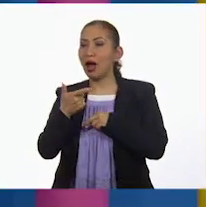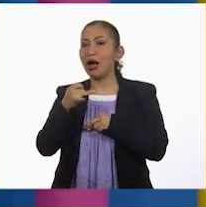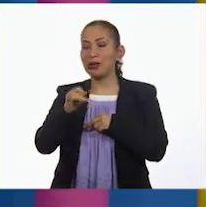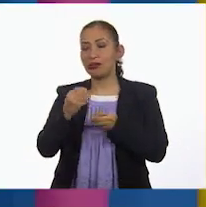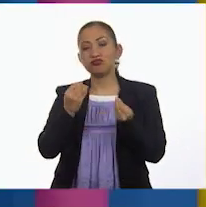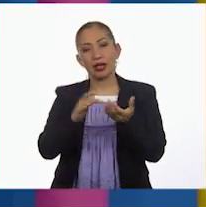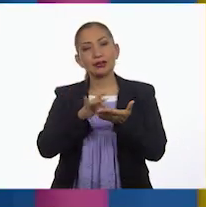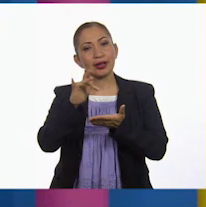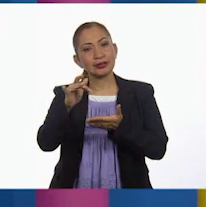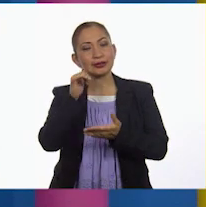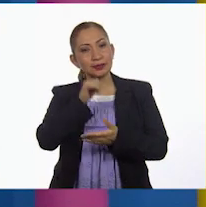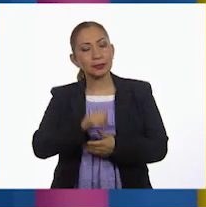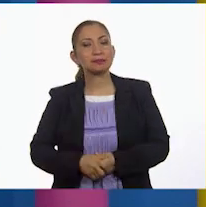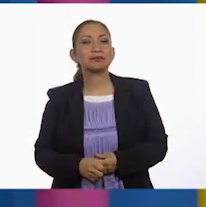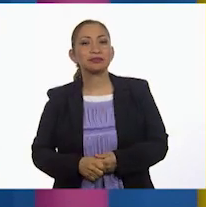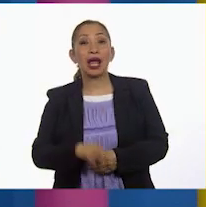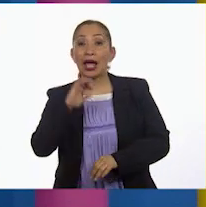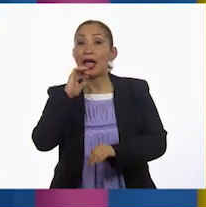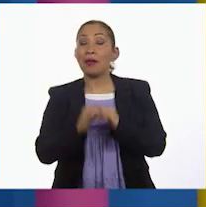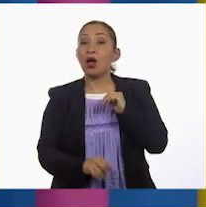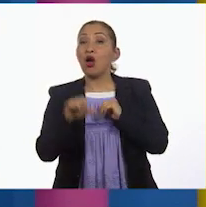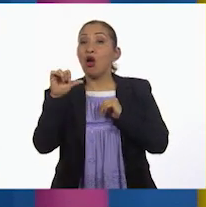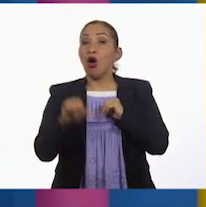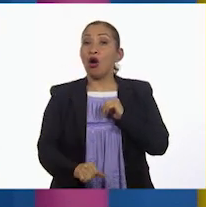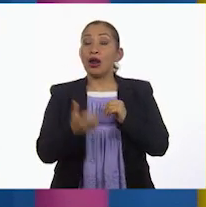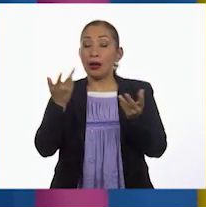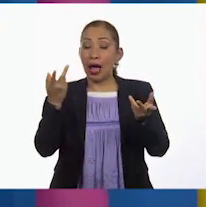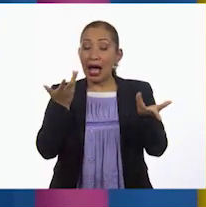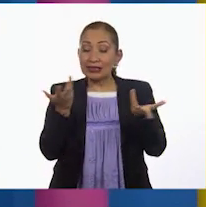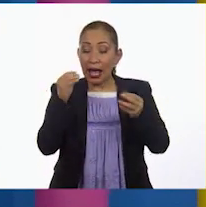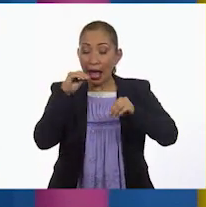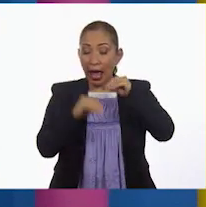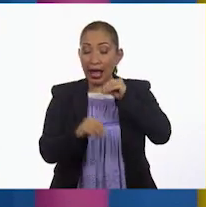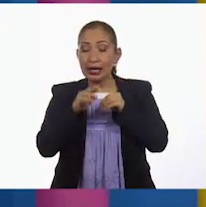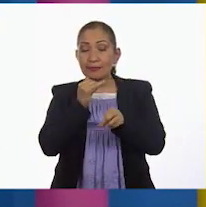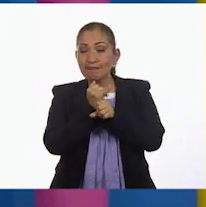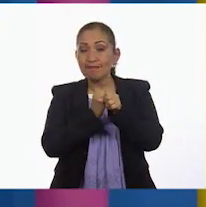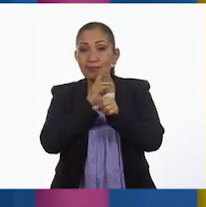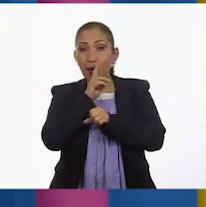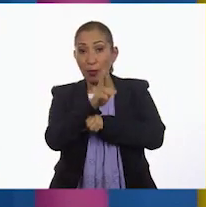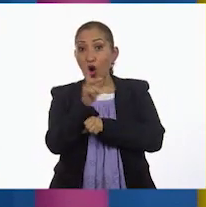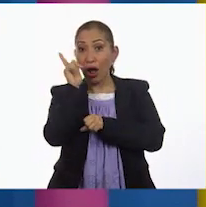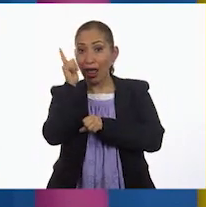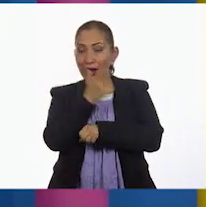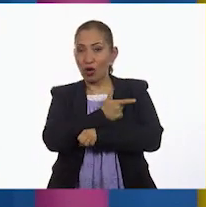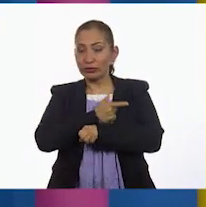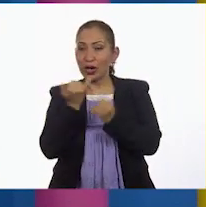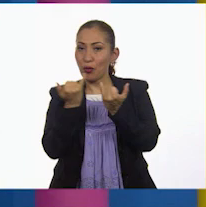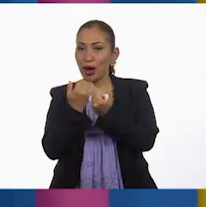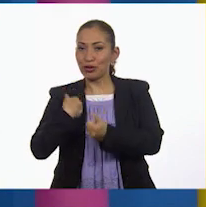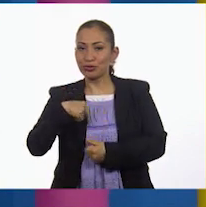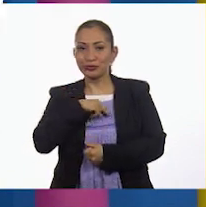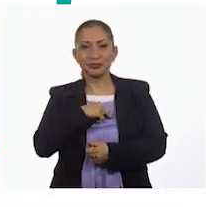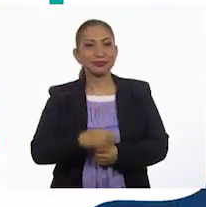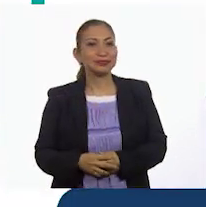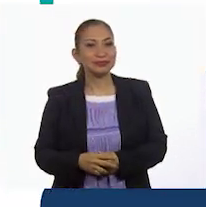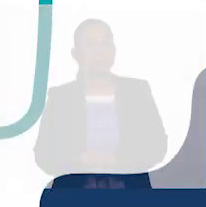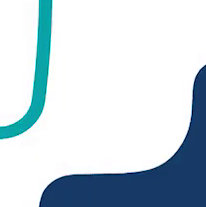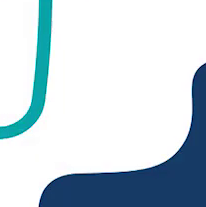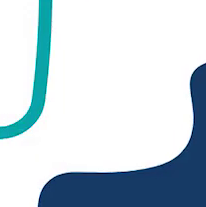siempre, muchas gracias. Hemos terminado con elaboración de un reportaje y espero que lo hayan disfrutado tanto como